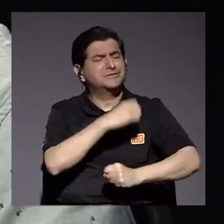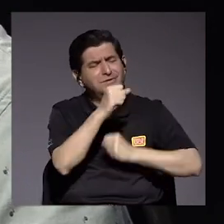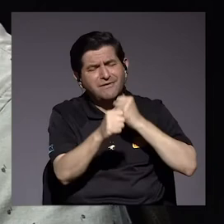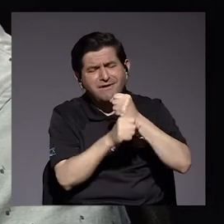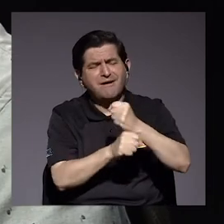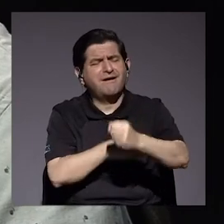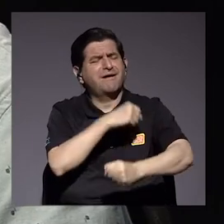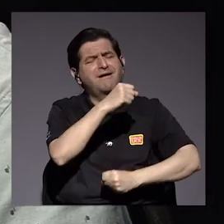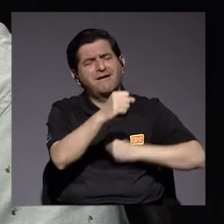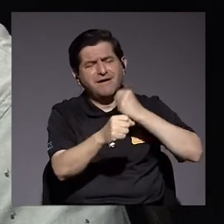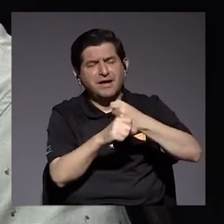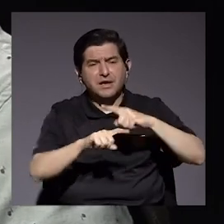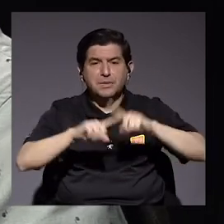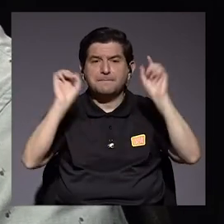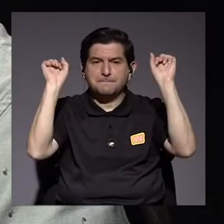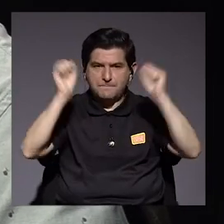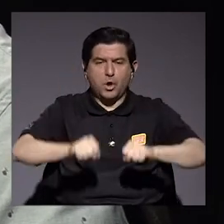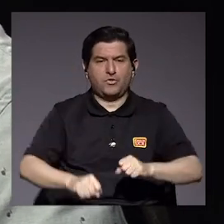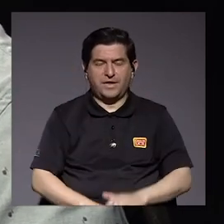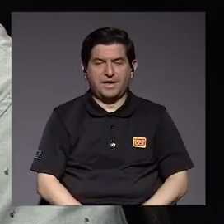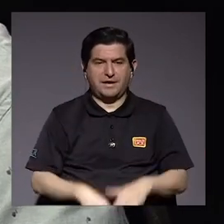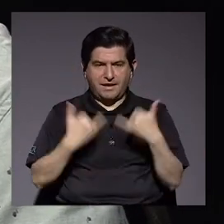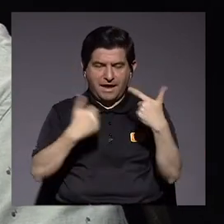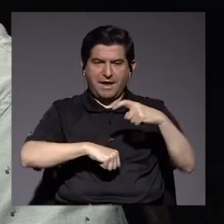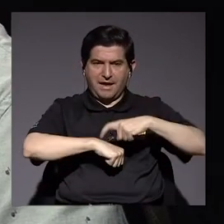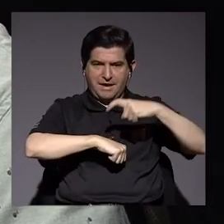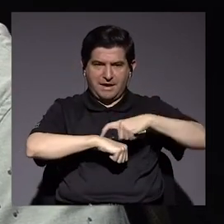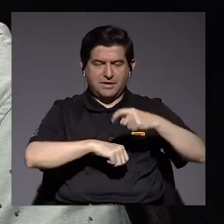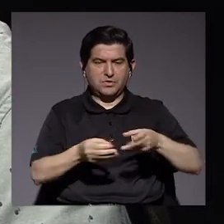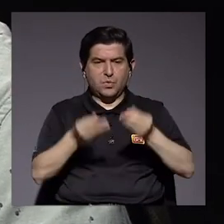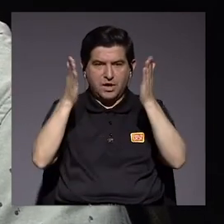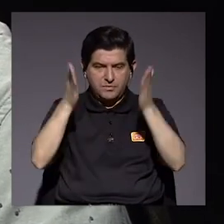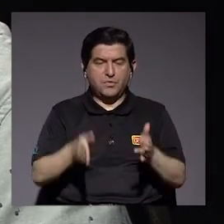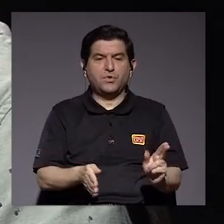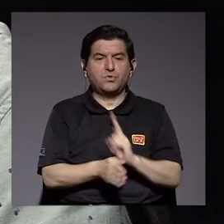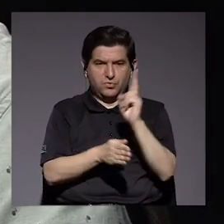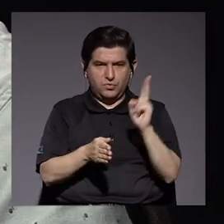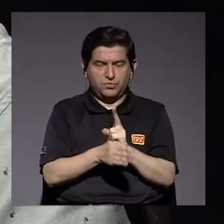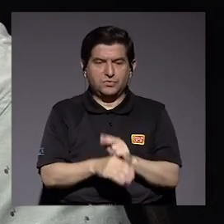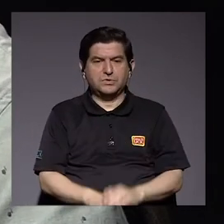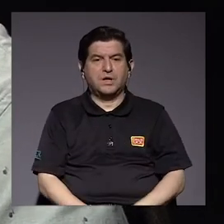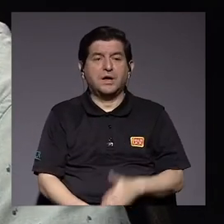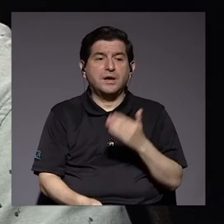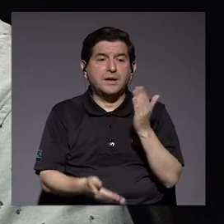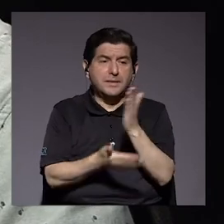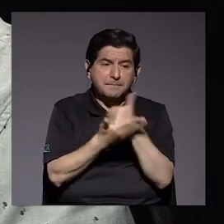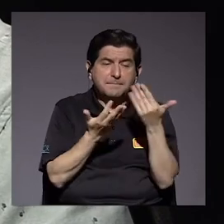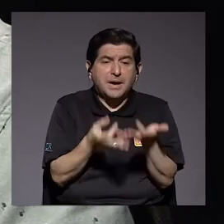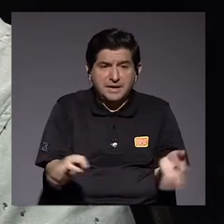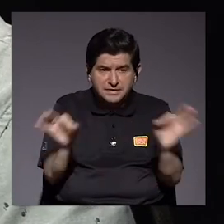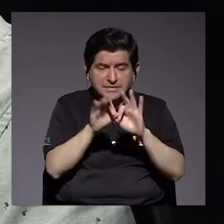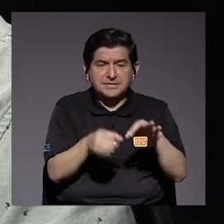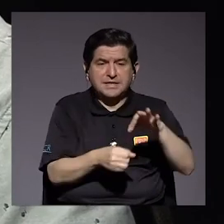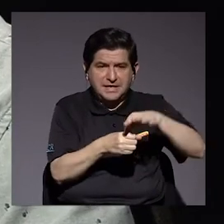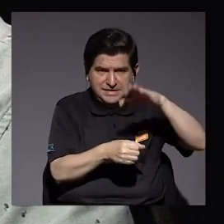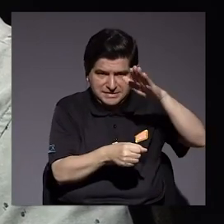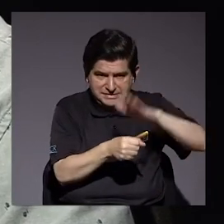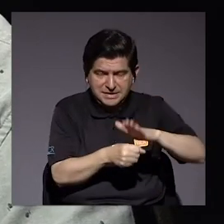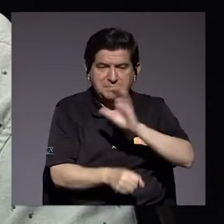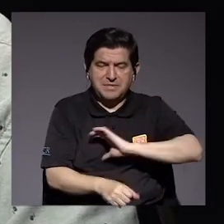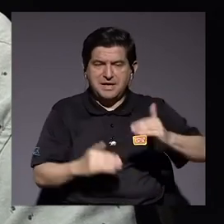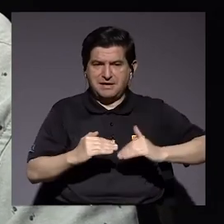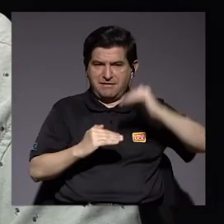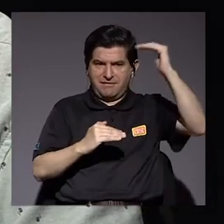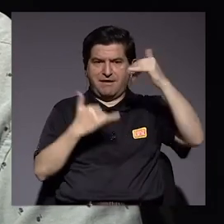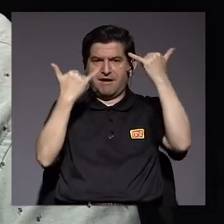muchos años, pero lo logramos. En tiempos actuales, los productores están usando, o una buena parte ya están usando semilla de